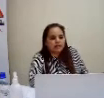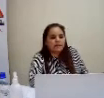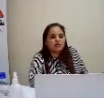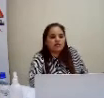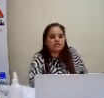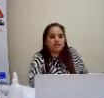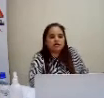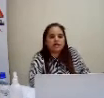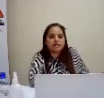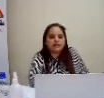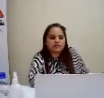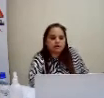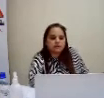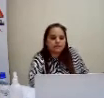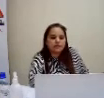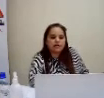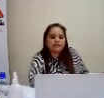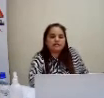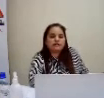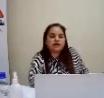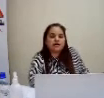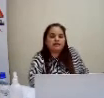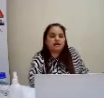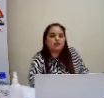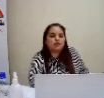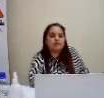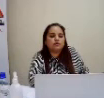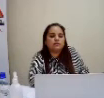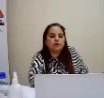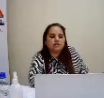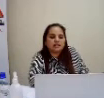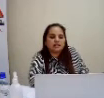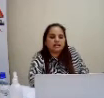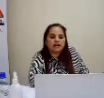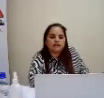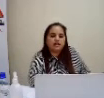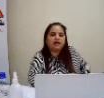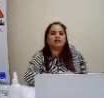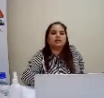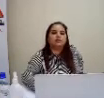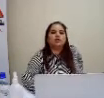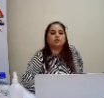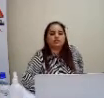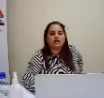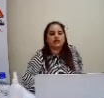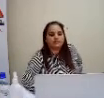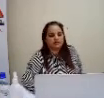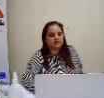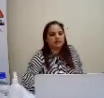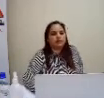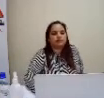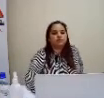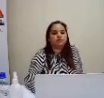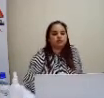Entonces, es menos intenso que la depresión, aparece tras un cambio importante en la vida al que a uno le cuesta